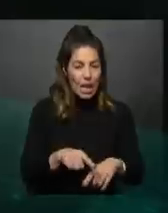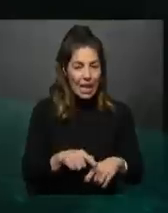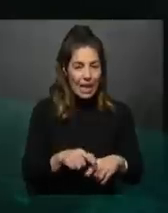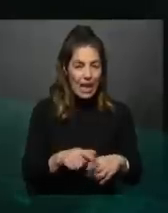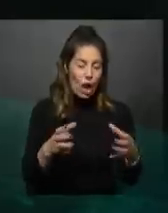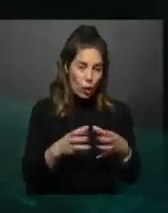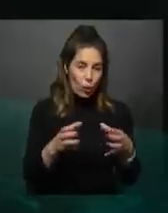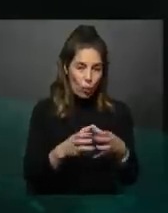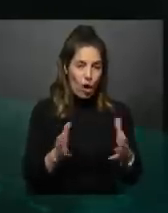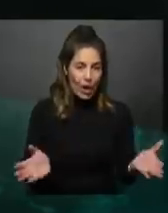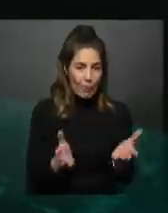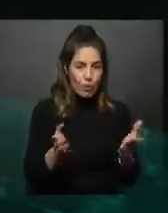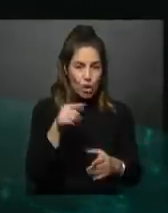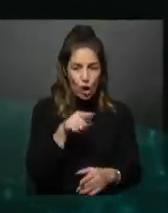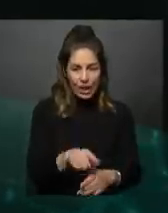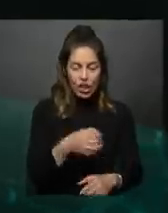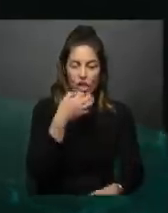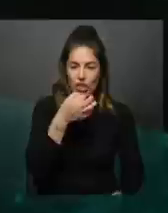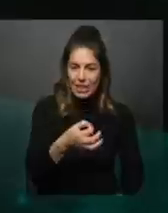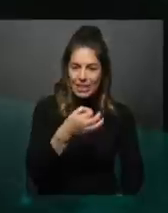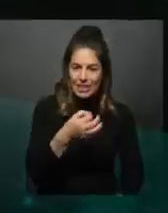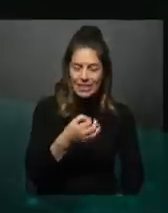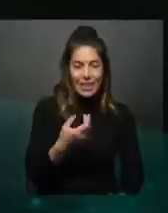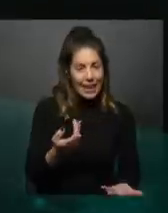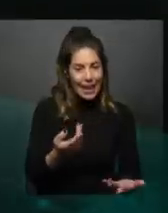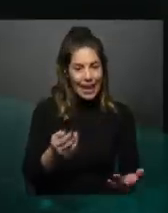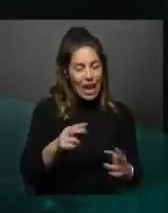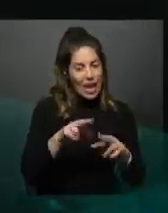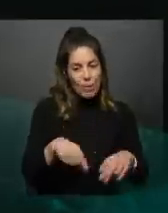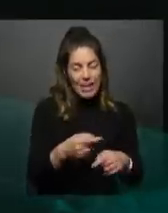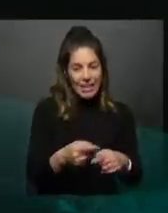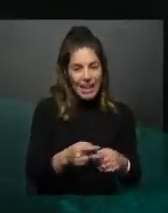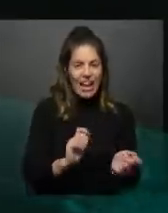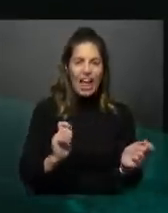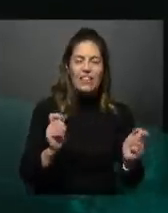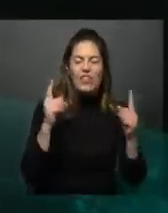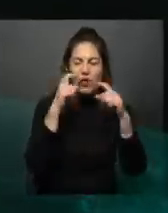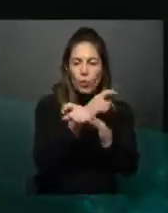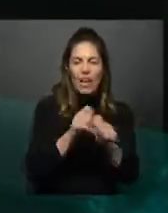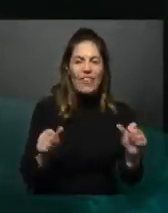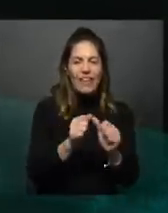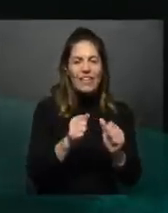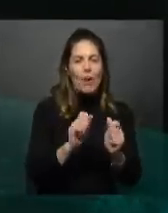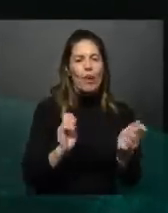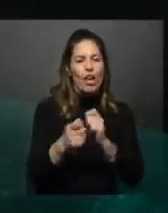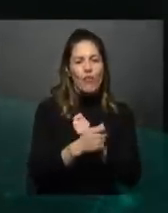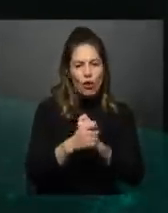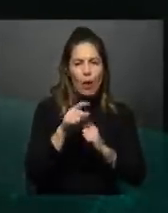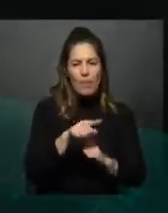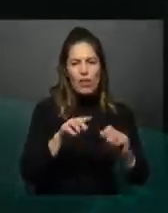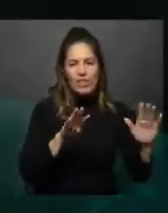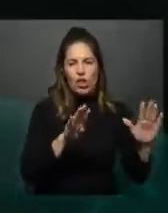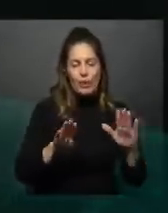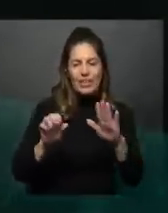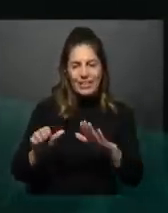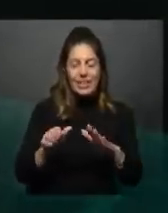esta iniciativa se aseguró que se buscan mandar las dificultades creadas por la reforma de 1996 y solucionar parte del déficit del